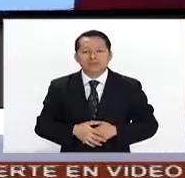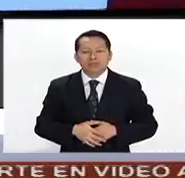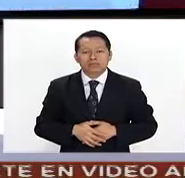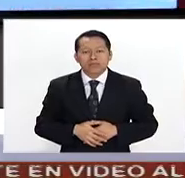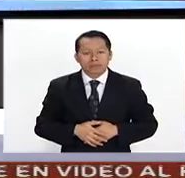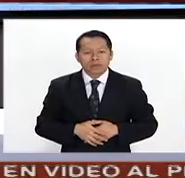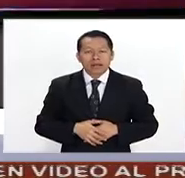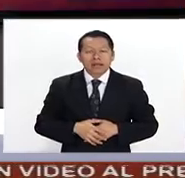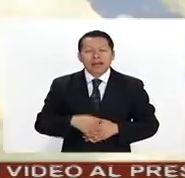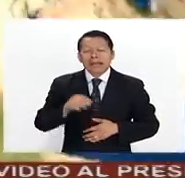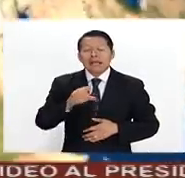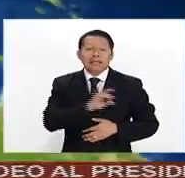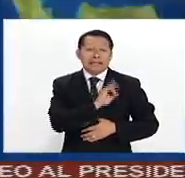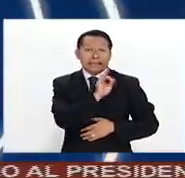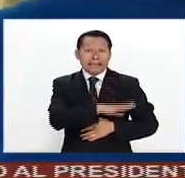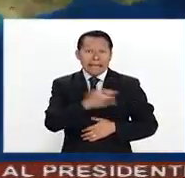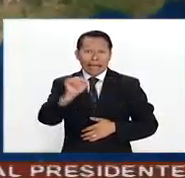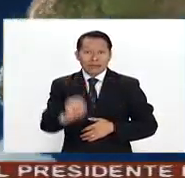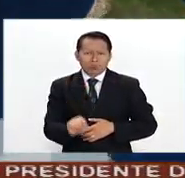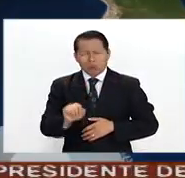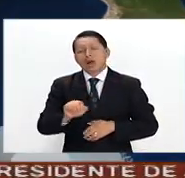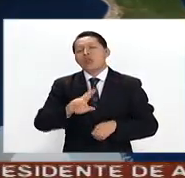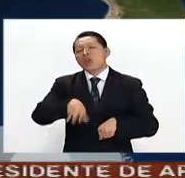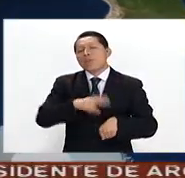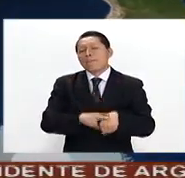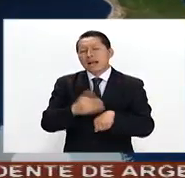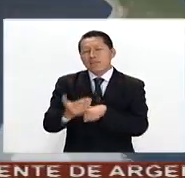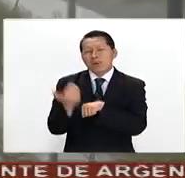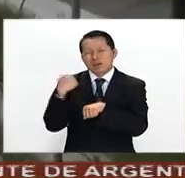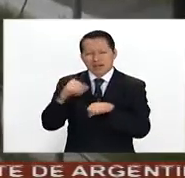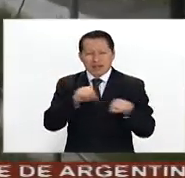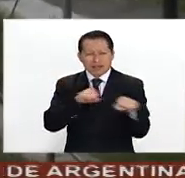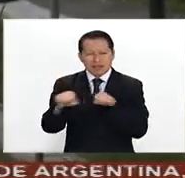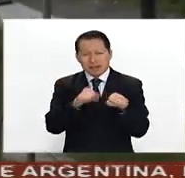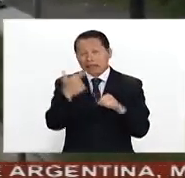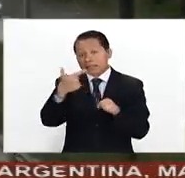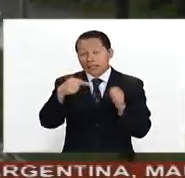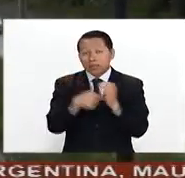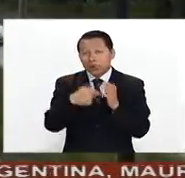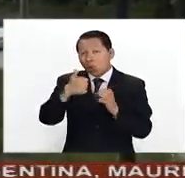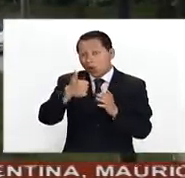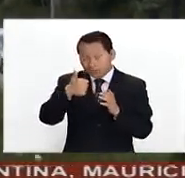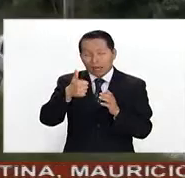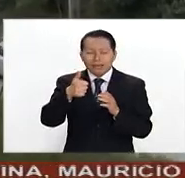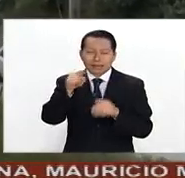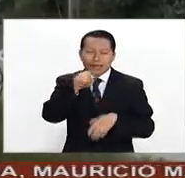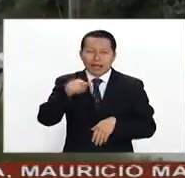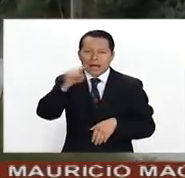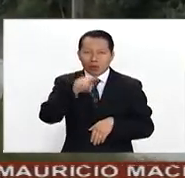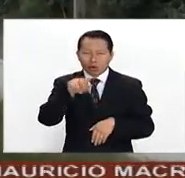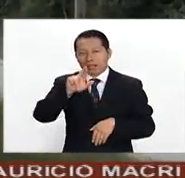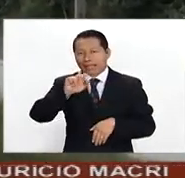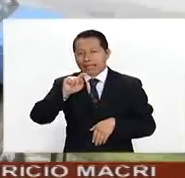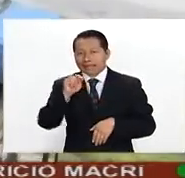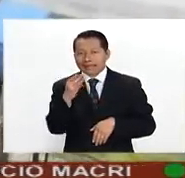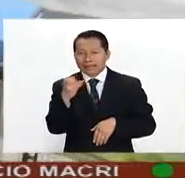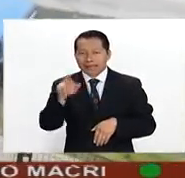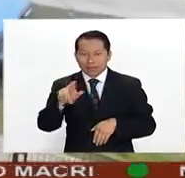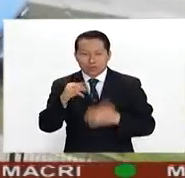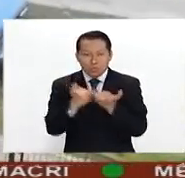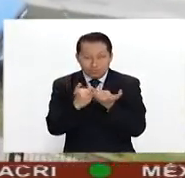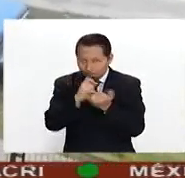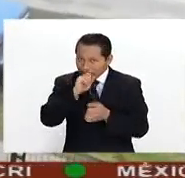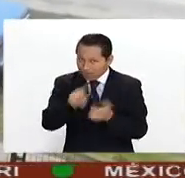El sur de Chile volvió a la normalidad luego del terremoto de 7.6 grados en la escala de Richter que afectó esa zona del